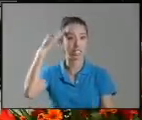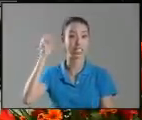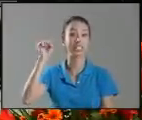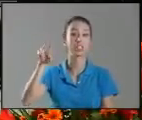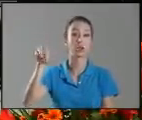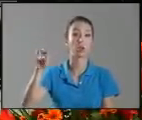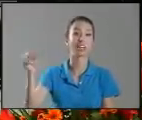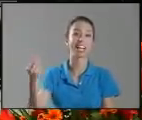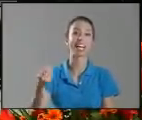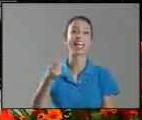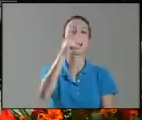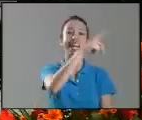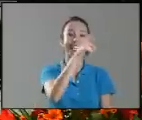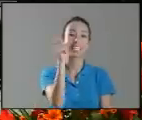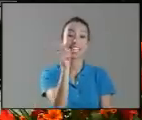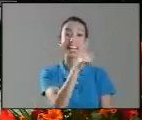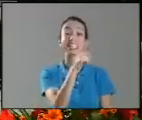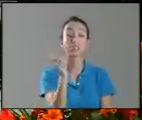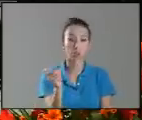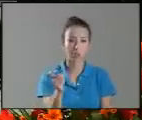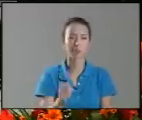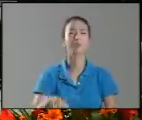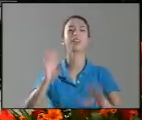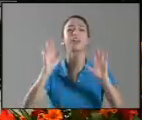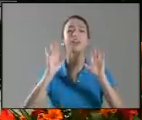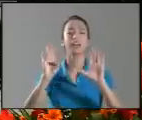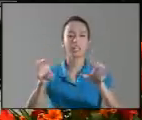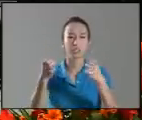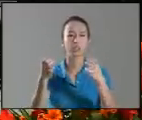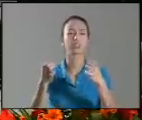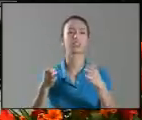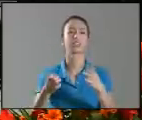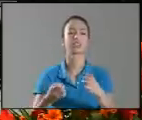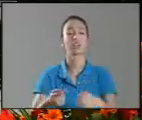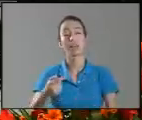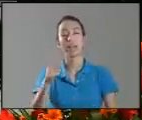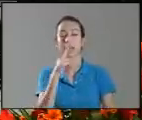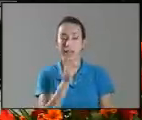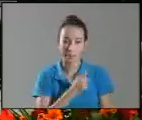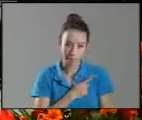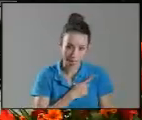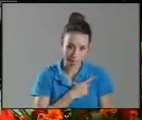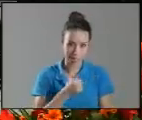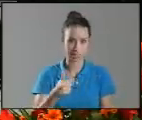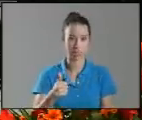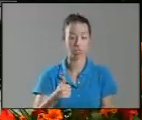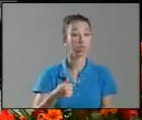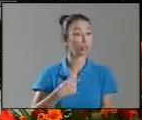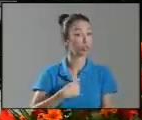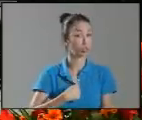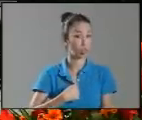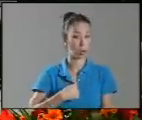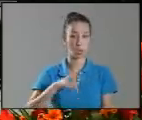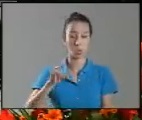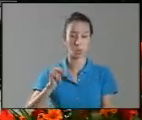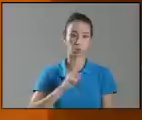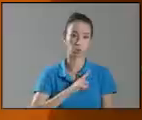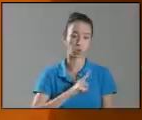la simiente que la mujer iba a dar. ¿Y qué simiente era esa? Ok, entonces